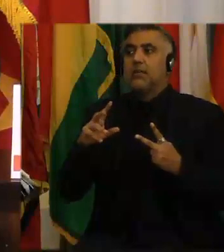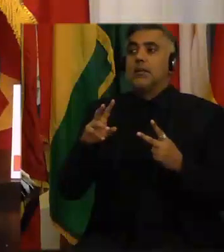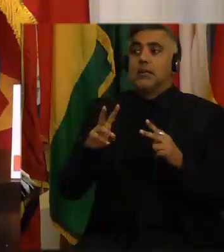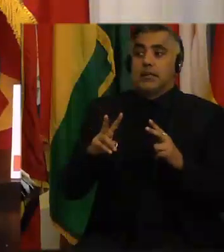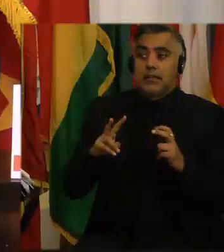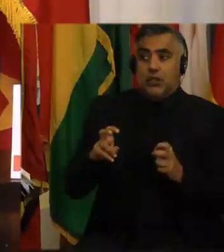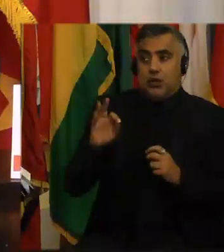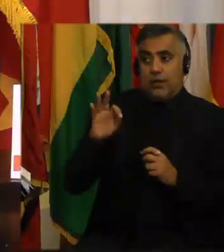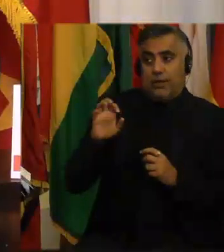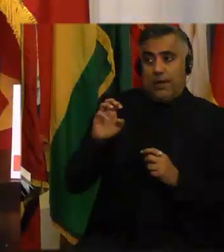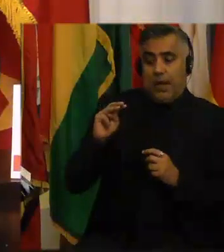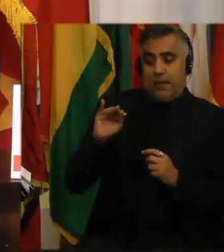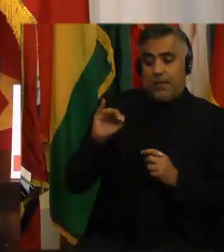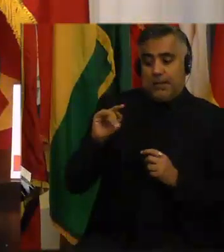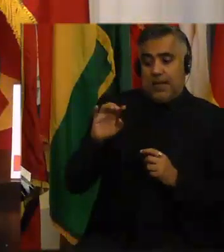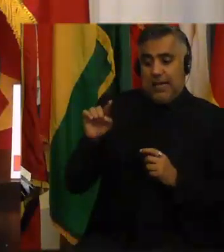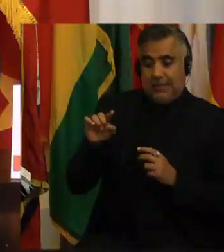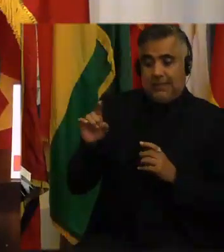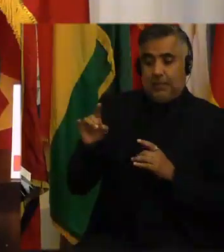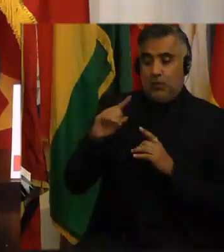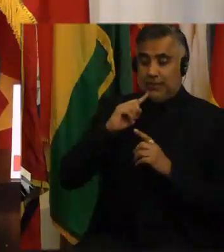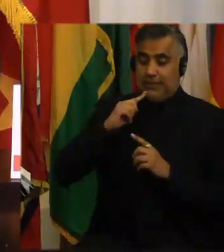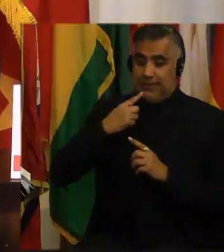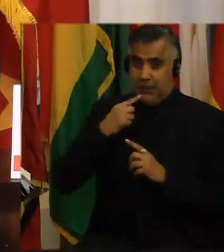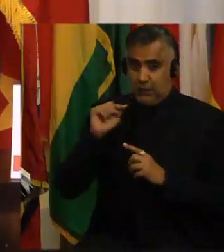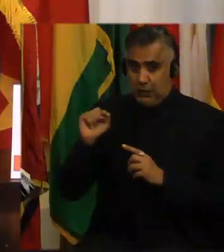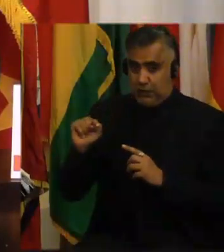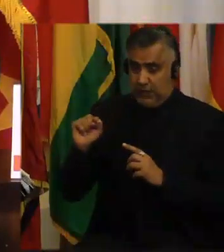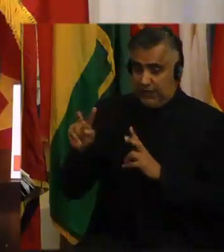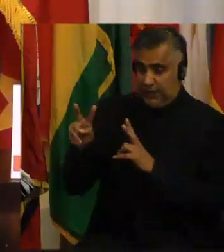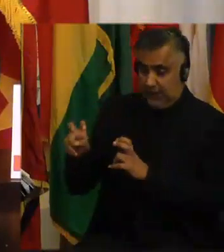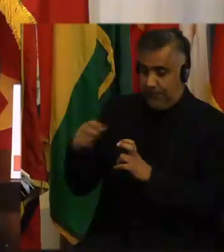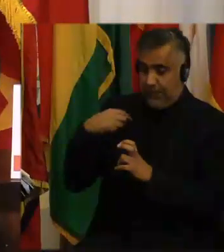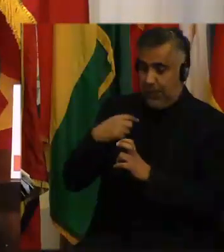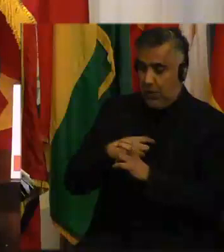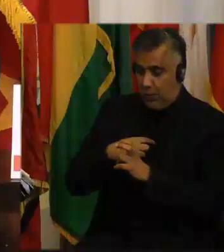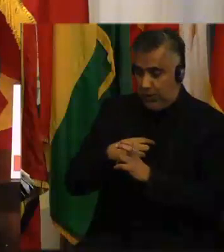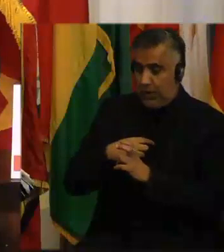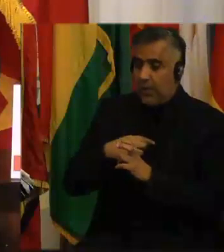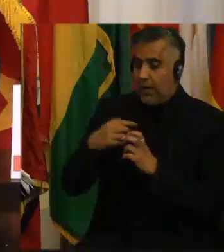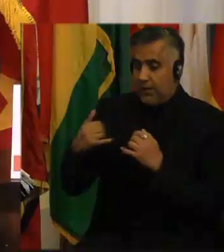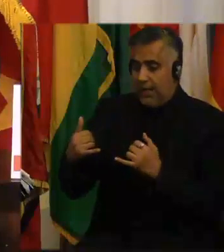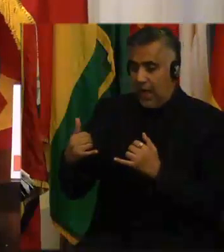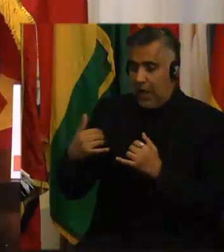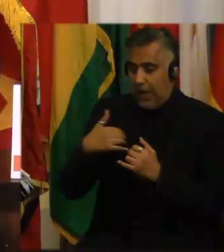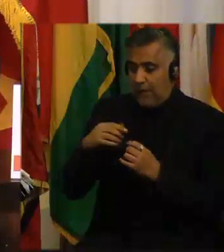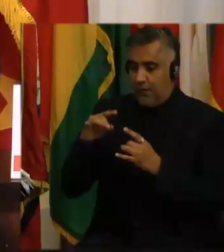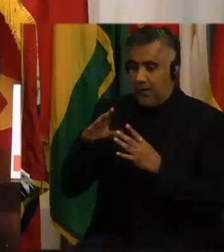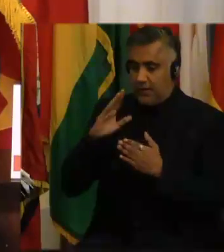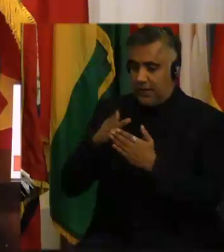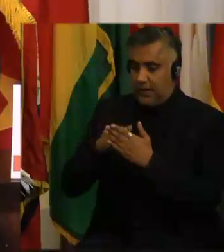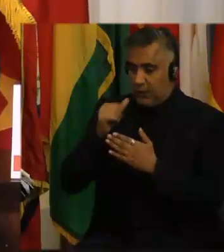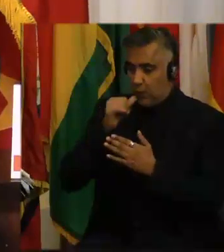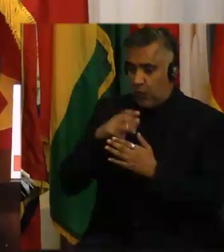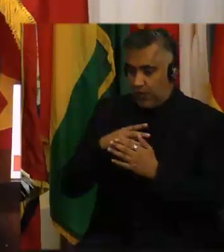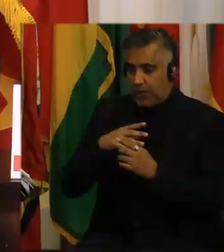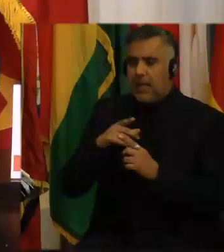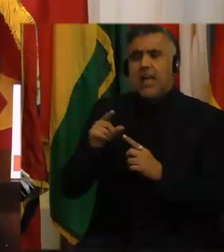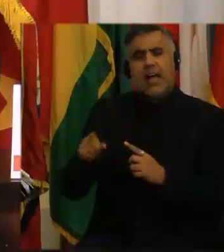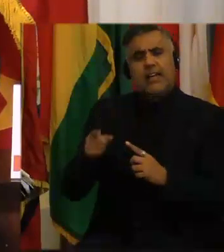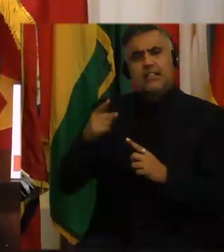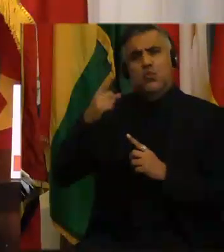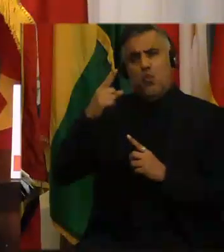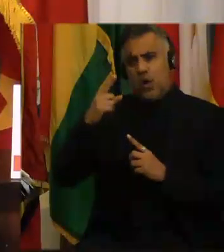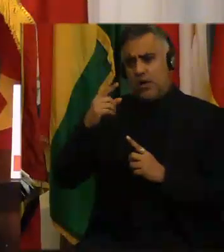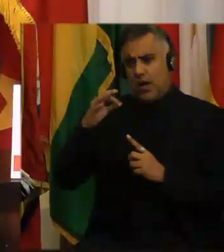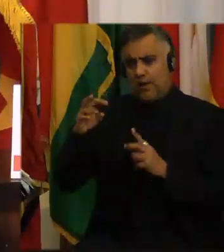problemáticas más graves que vivimos en relación a la violencia contra las mujeres. Y es una de las cosas que